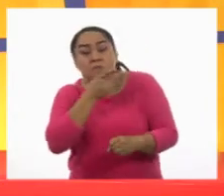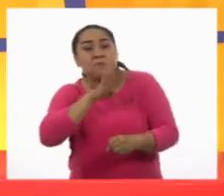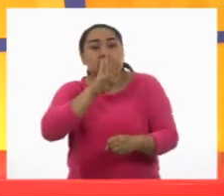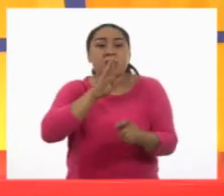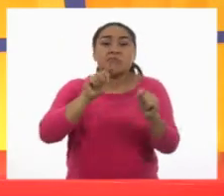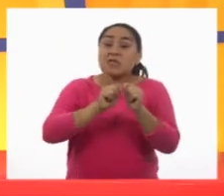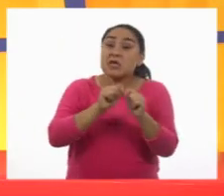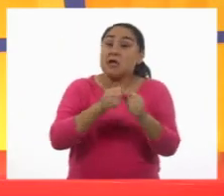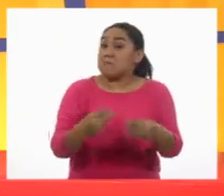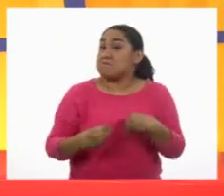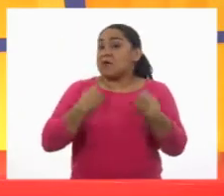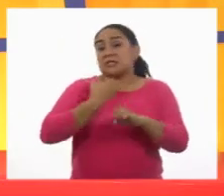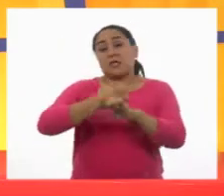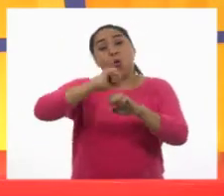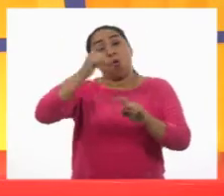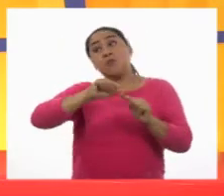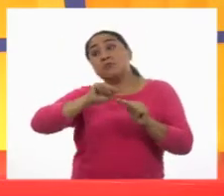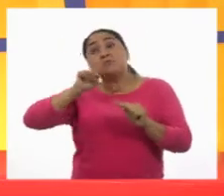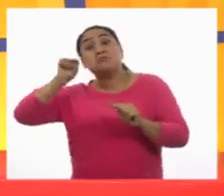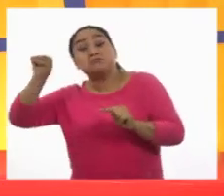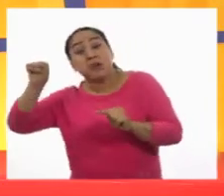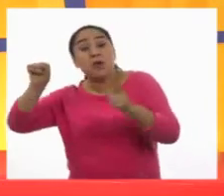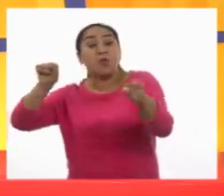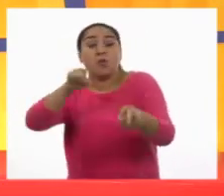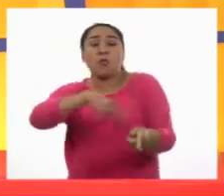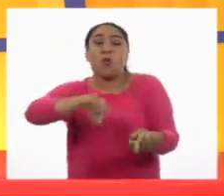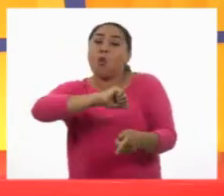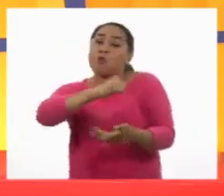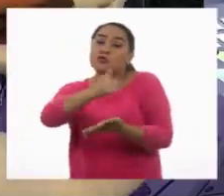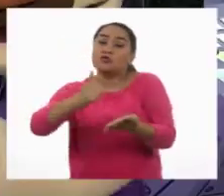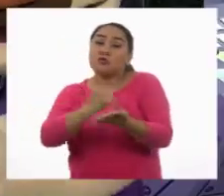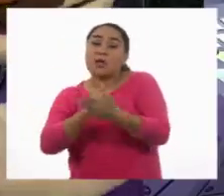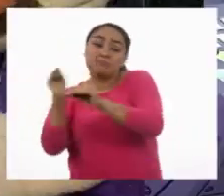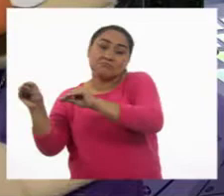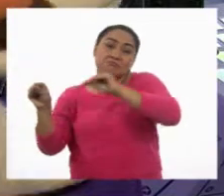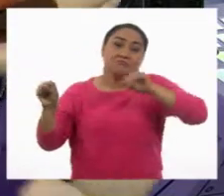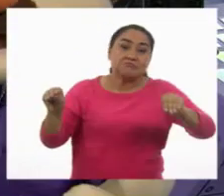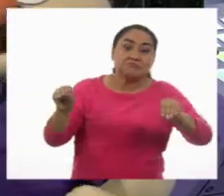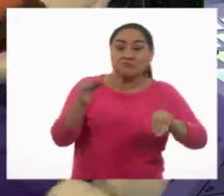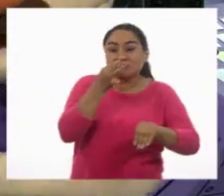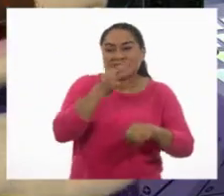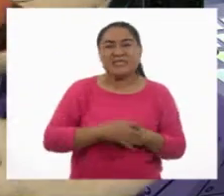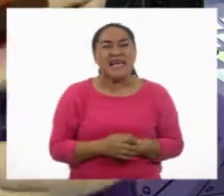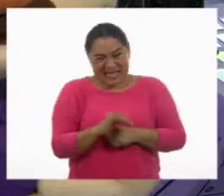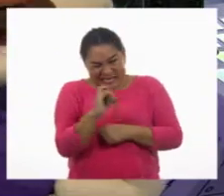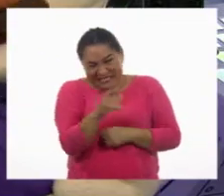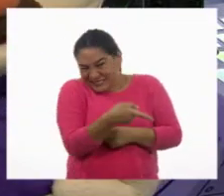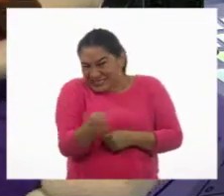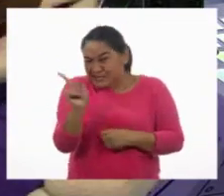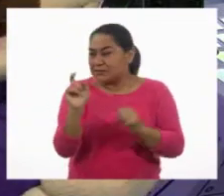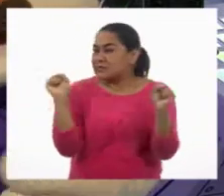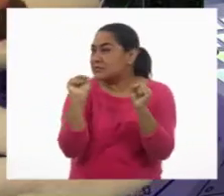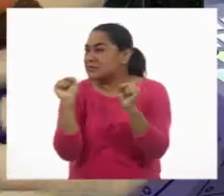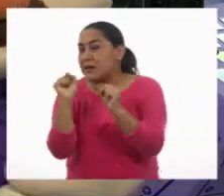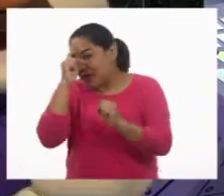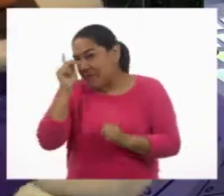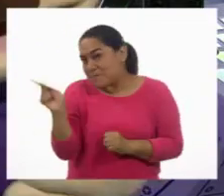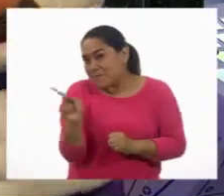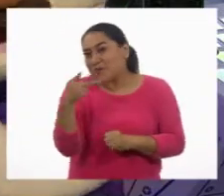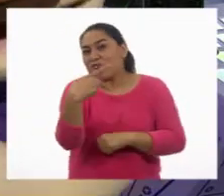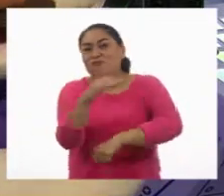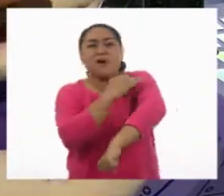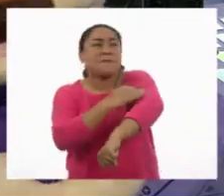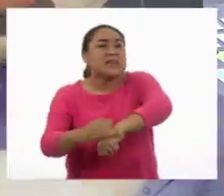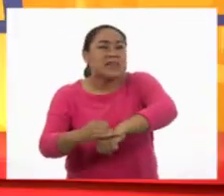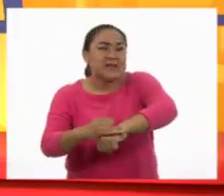otro estado y ustedes son los únicos que viven en otra ciudad. ¡Sí! Corran a preguntarle al integrante de su familia que se